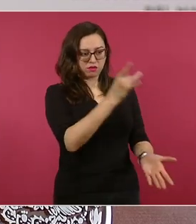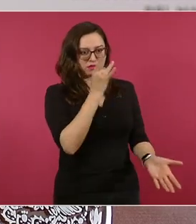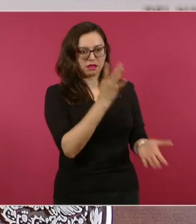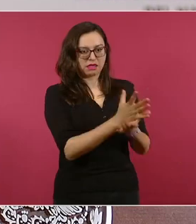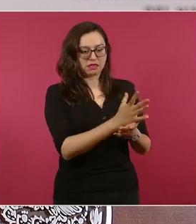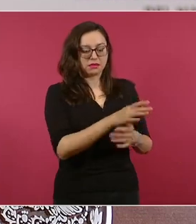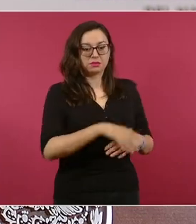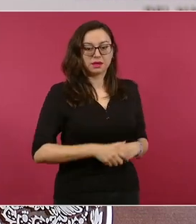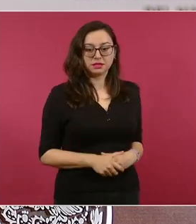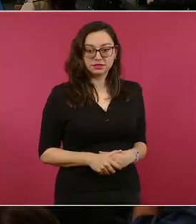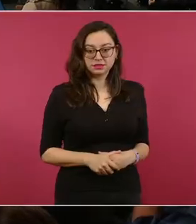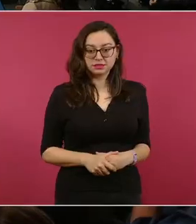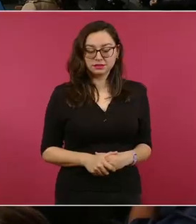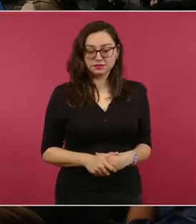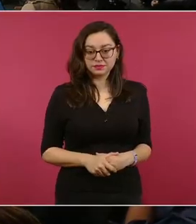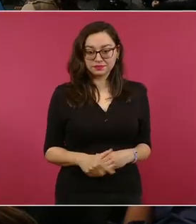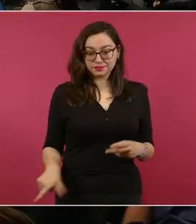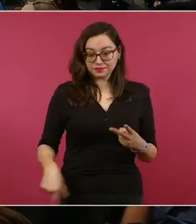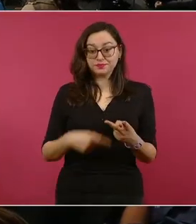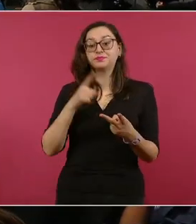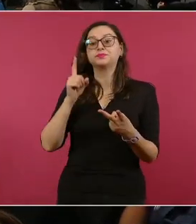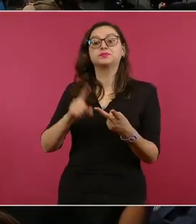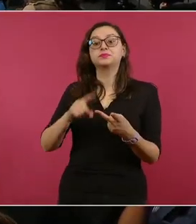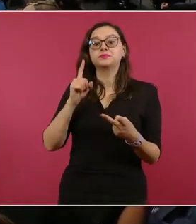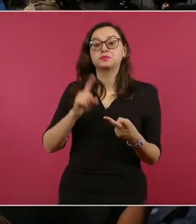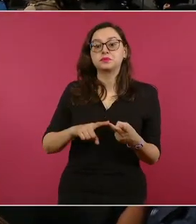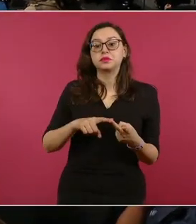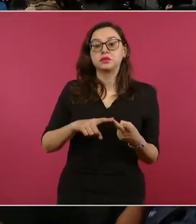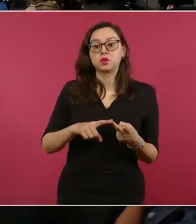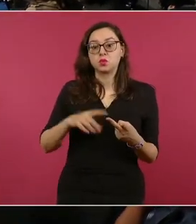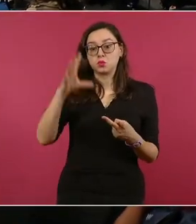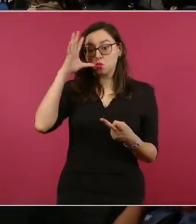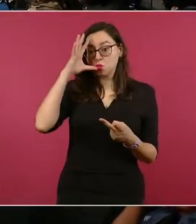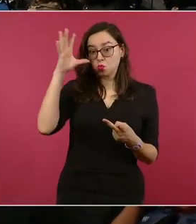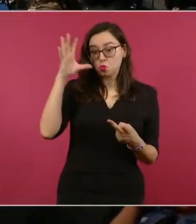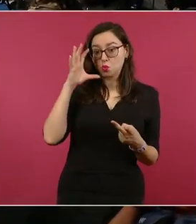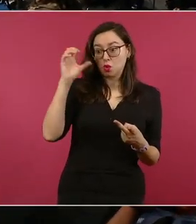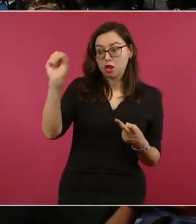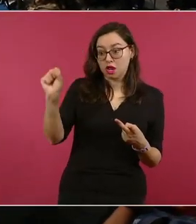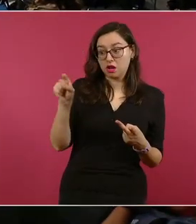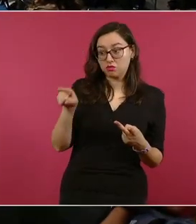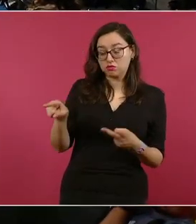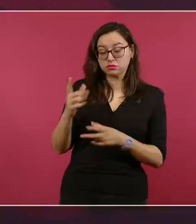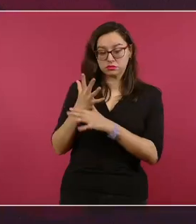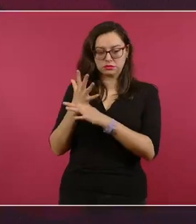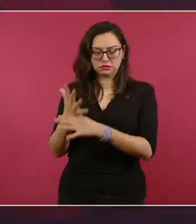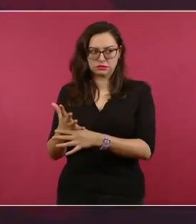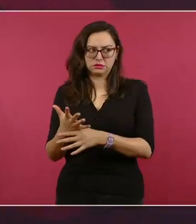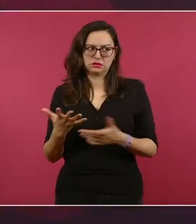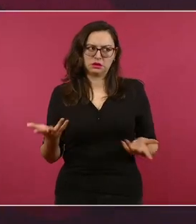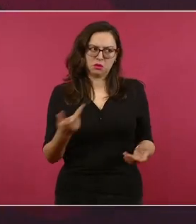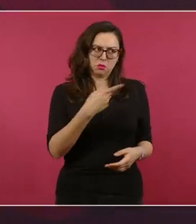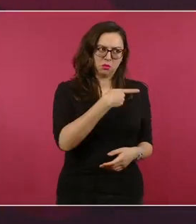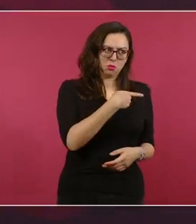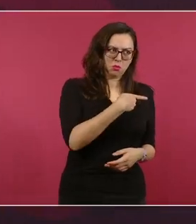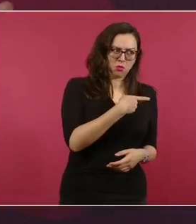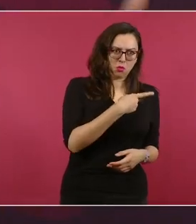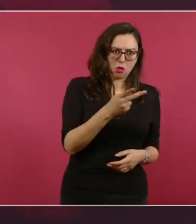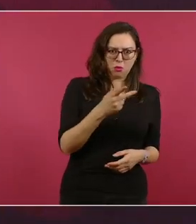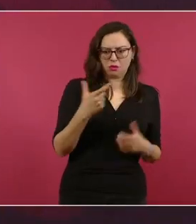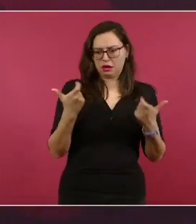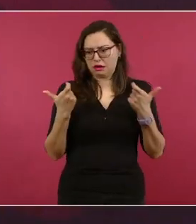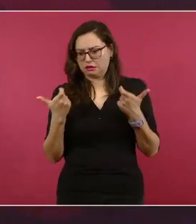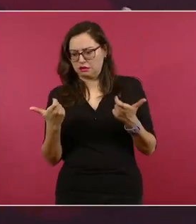Y Morelos lo mismo, decía que se modere la indigencia y la opulencia, y